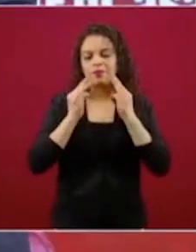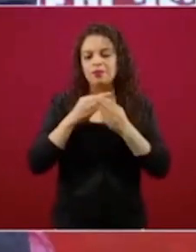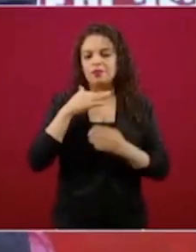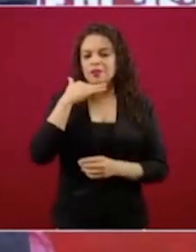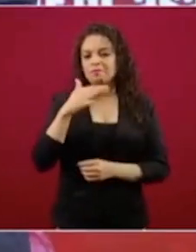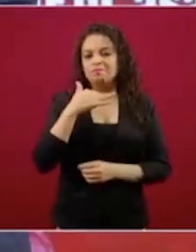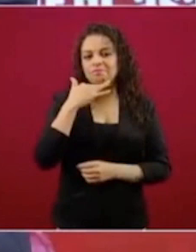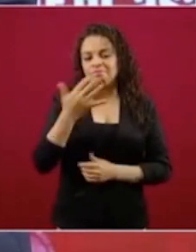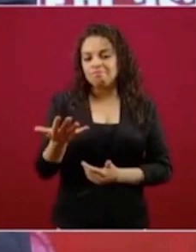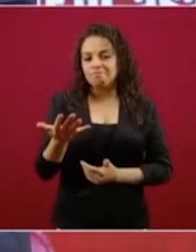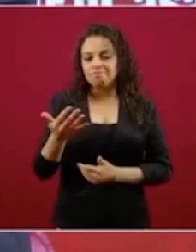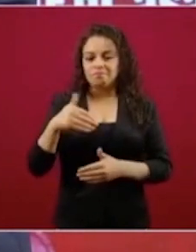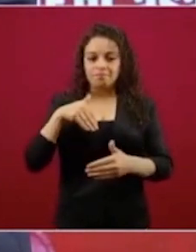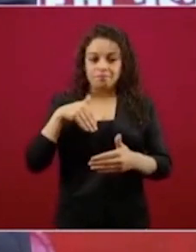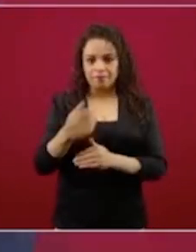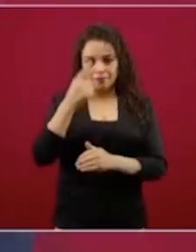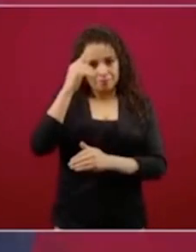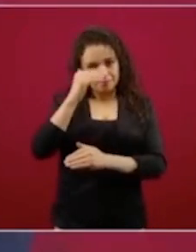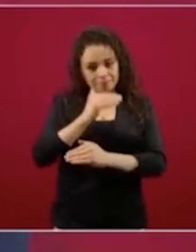aduanas, en puertos.